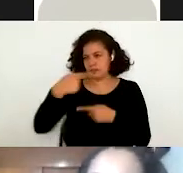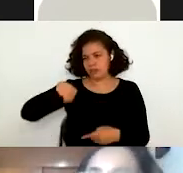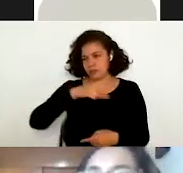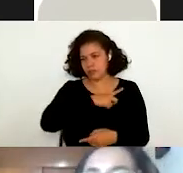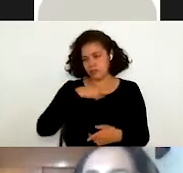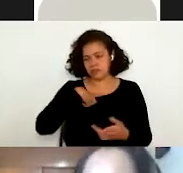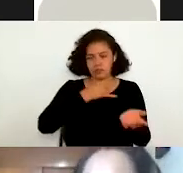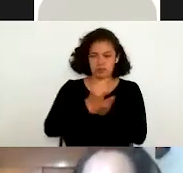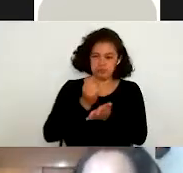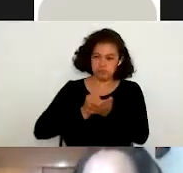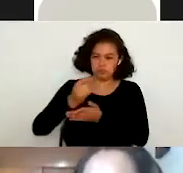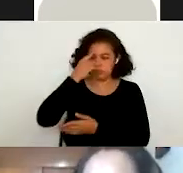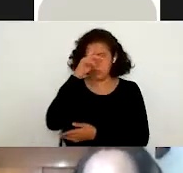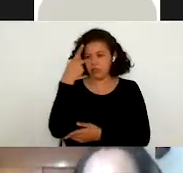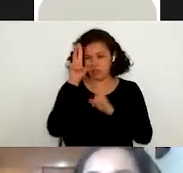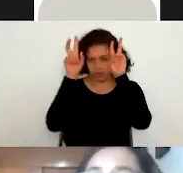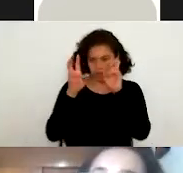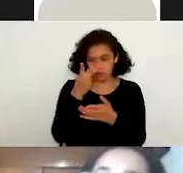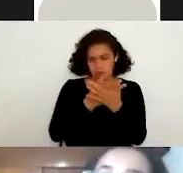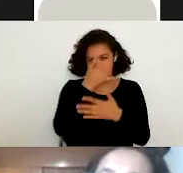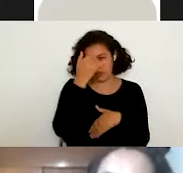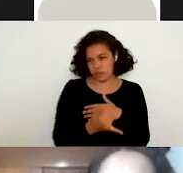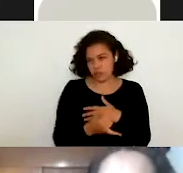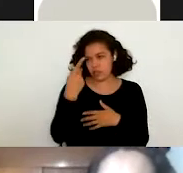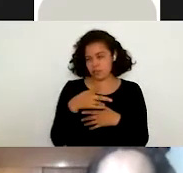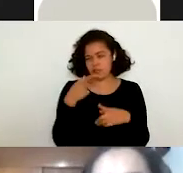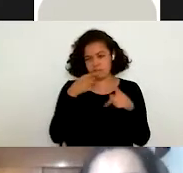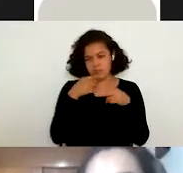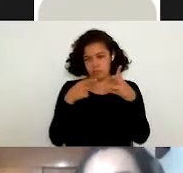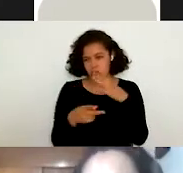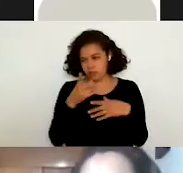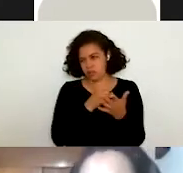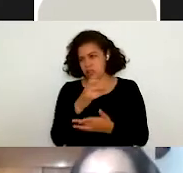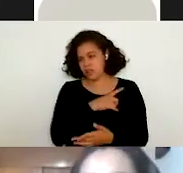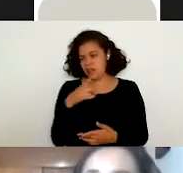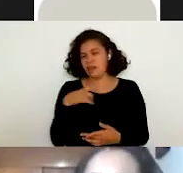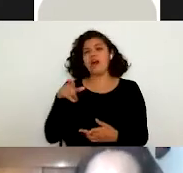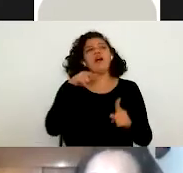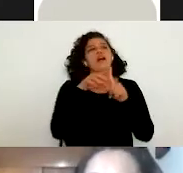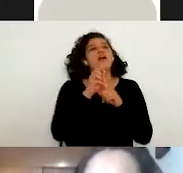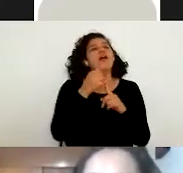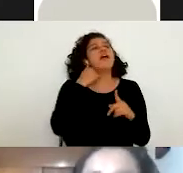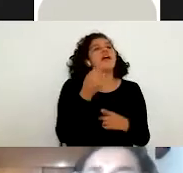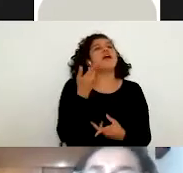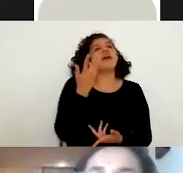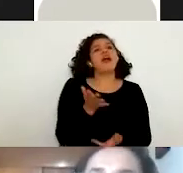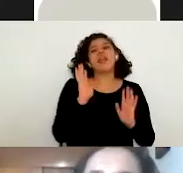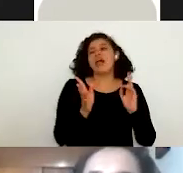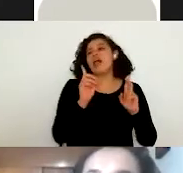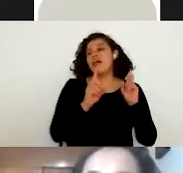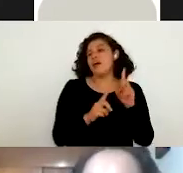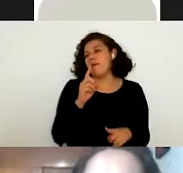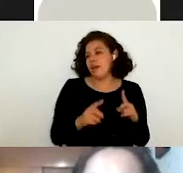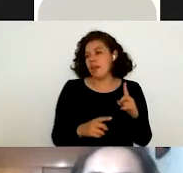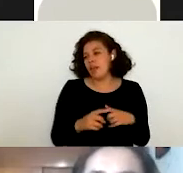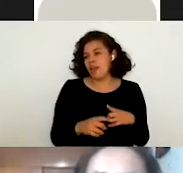definir con base en los contenidos de su proyecto y en sus objetivos, ¿no? En lo que quieren lograr, entonces depende de eso, será